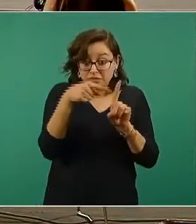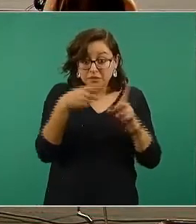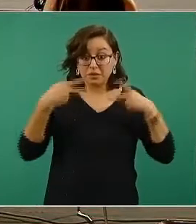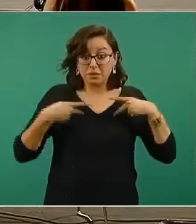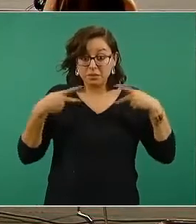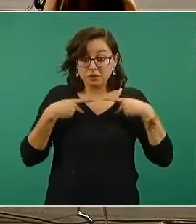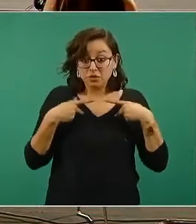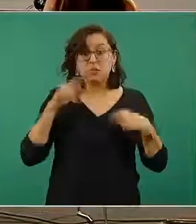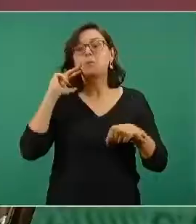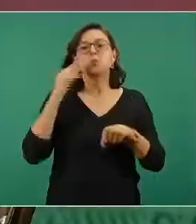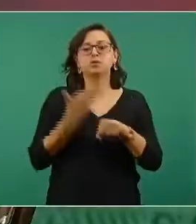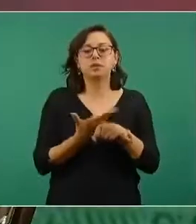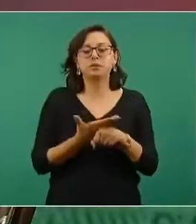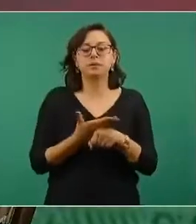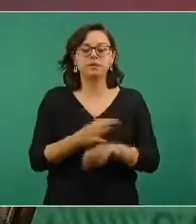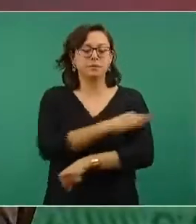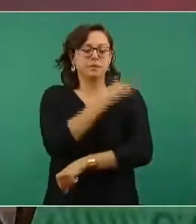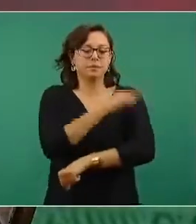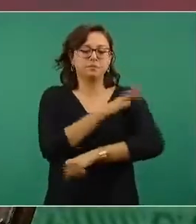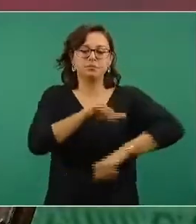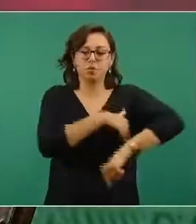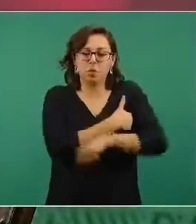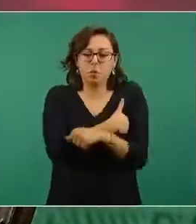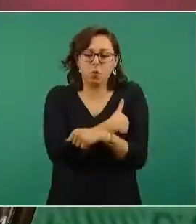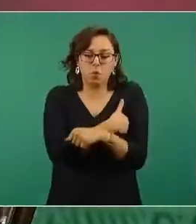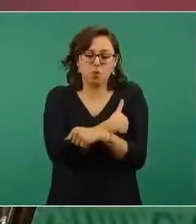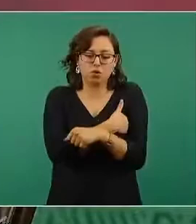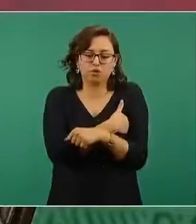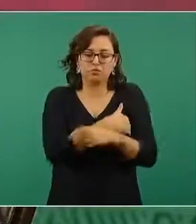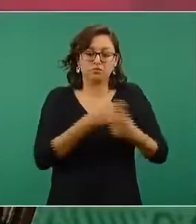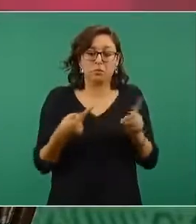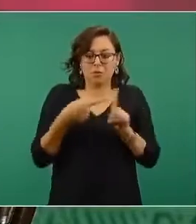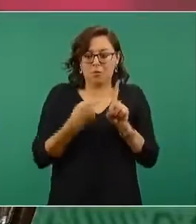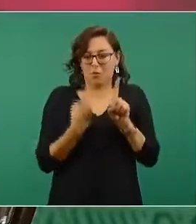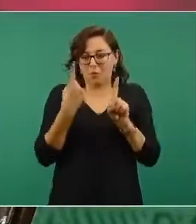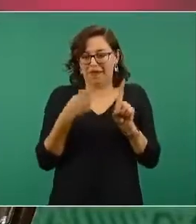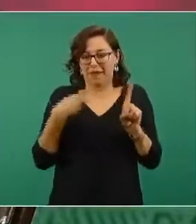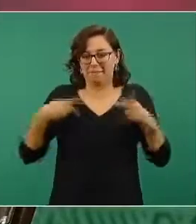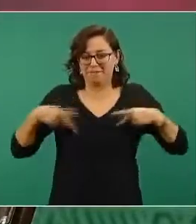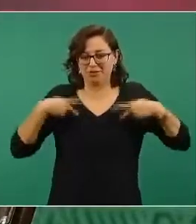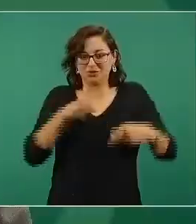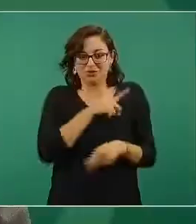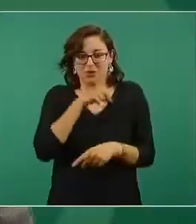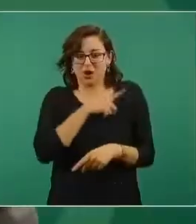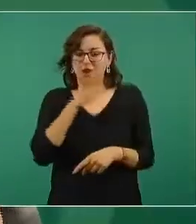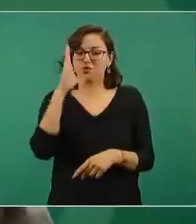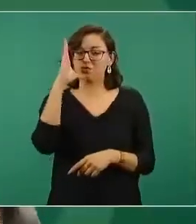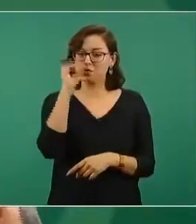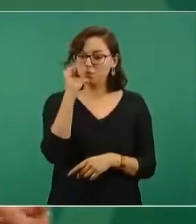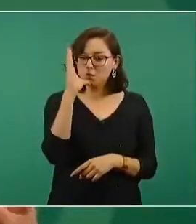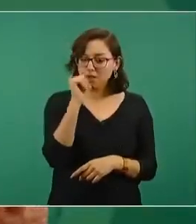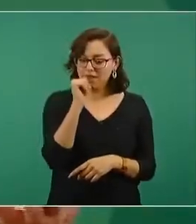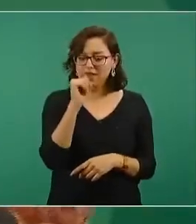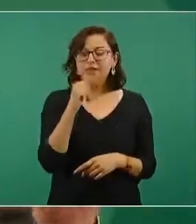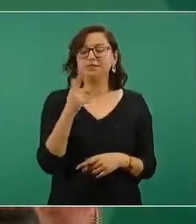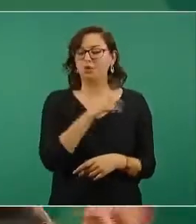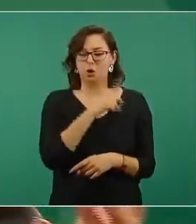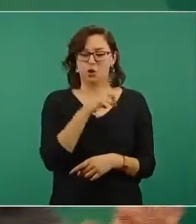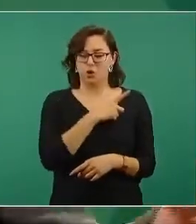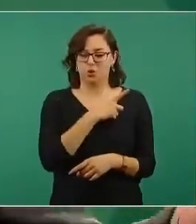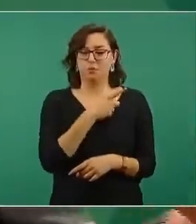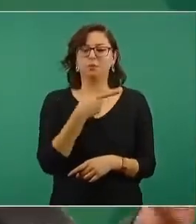las vacunas, es el responsable. Ahora, no puede solo, es una persona, pues no va. No. Entonces, ¿cómo lo hace? Entonces, en general tiene